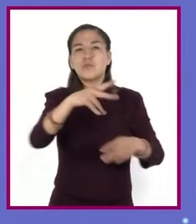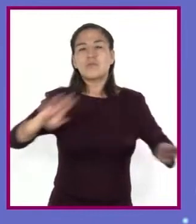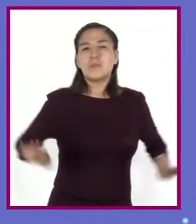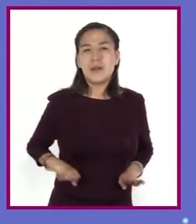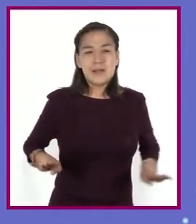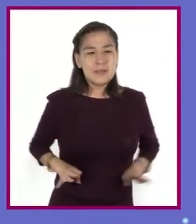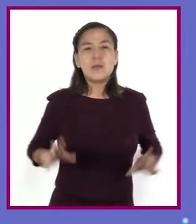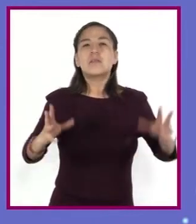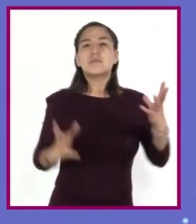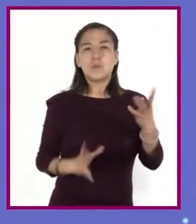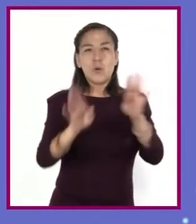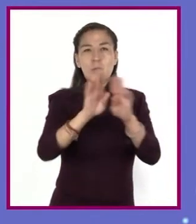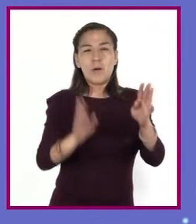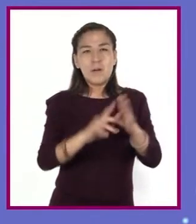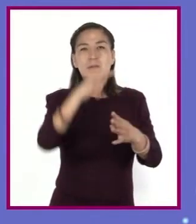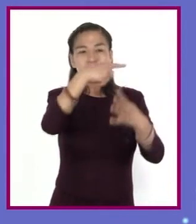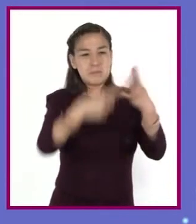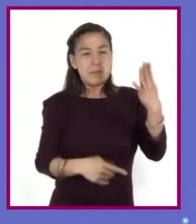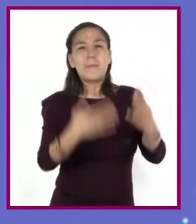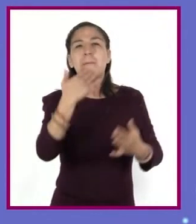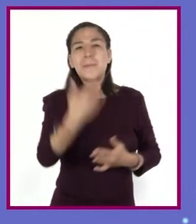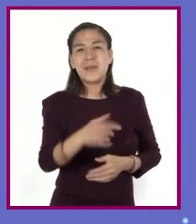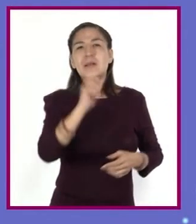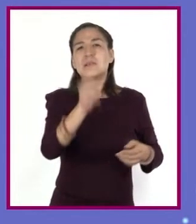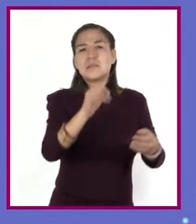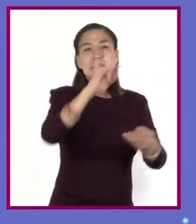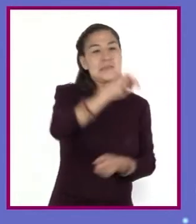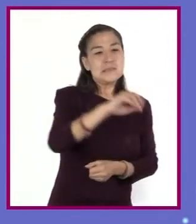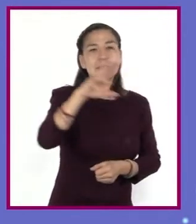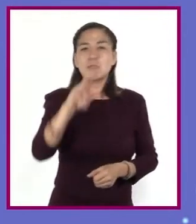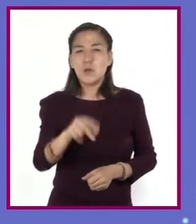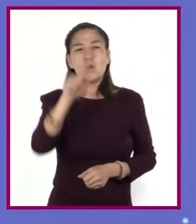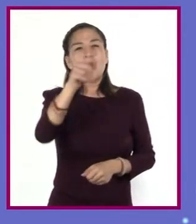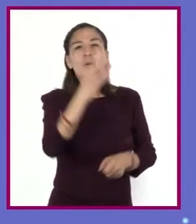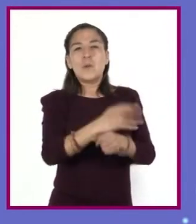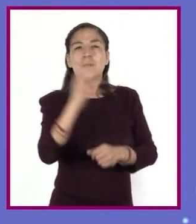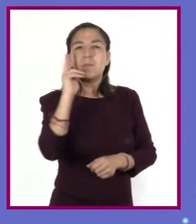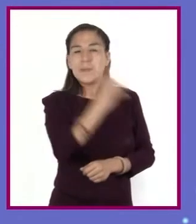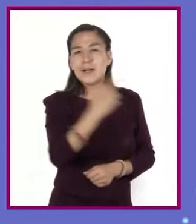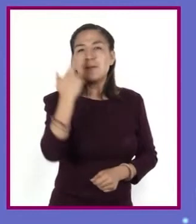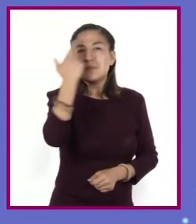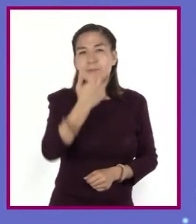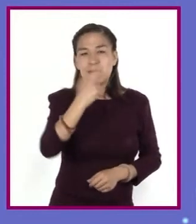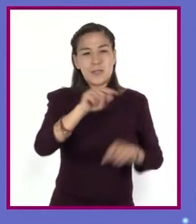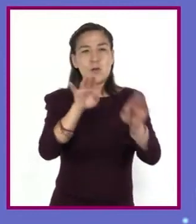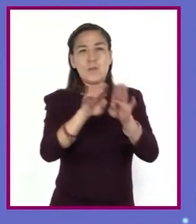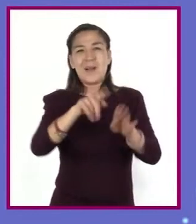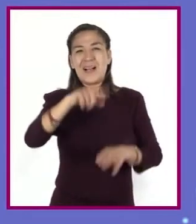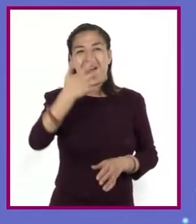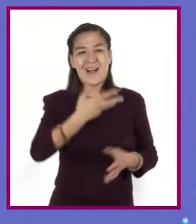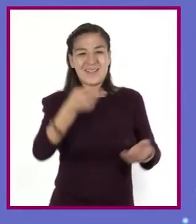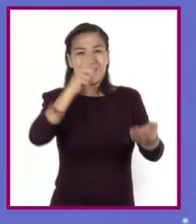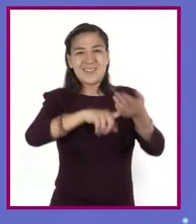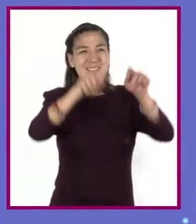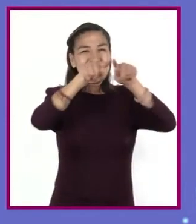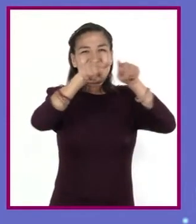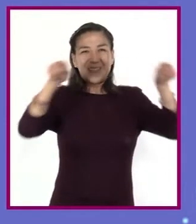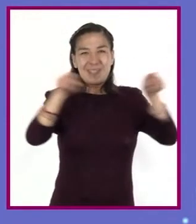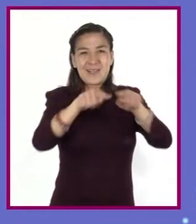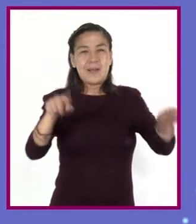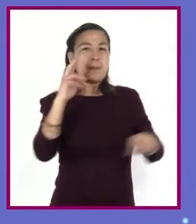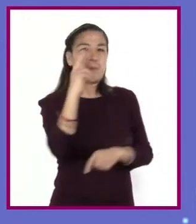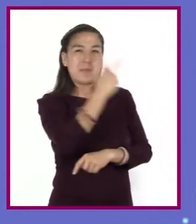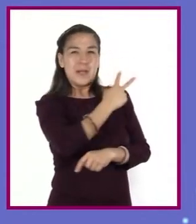que debe tener este tipo de texto y cuál no. Para ello, exploren brevemente lo subrayado y descubrirán